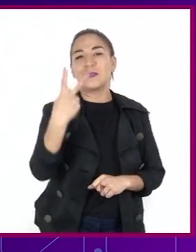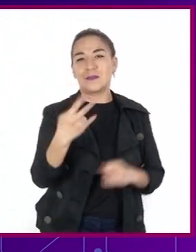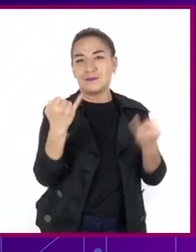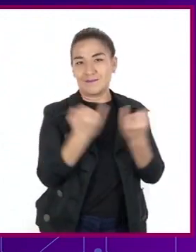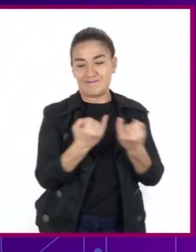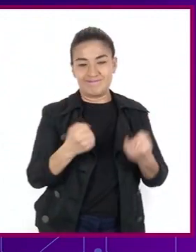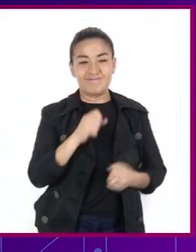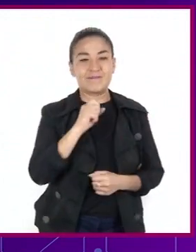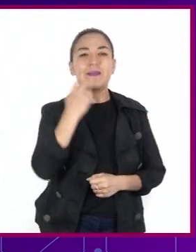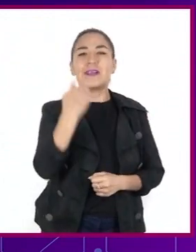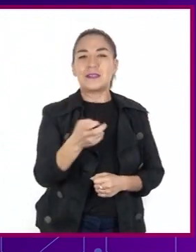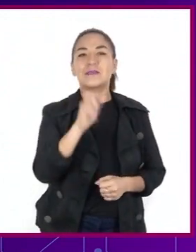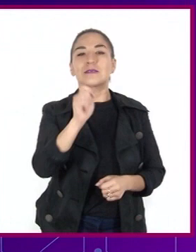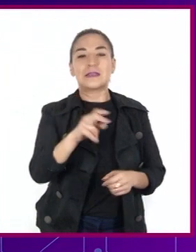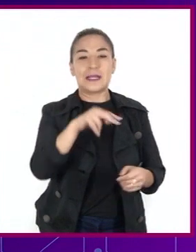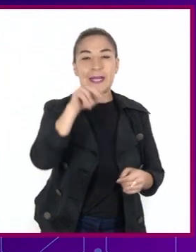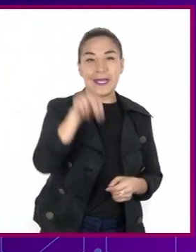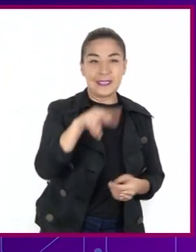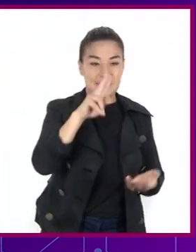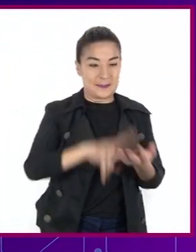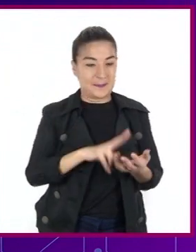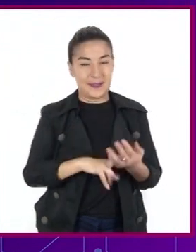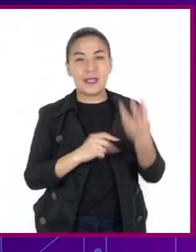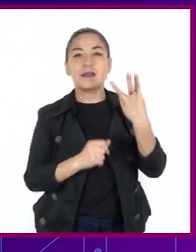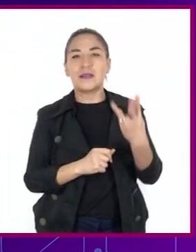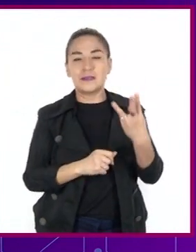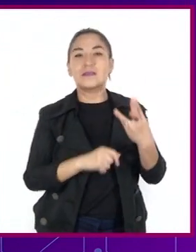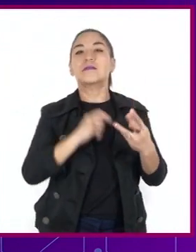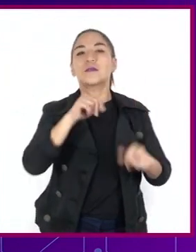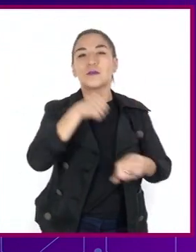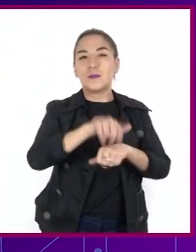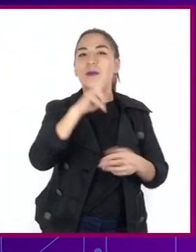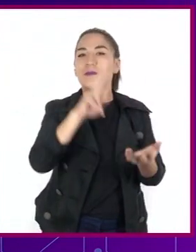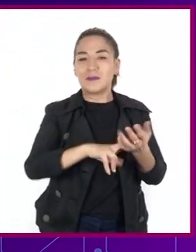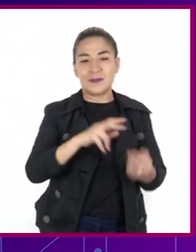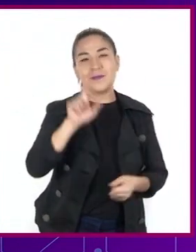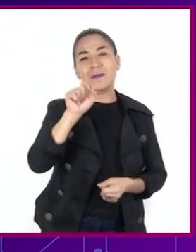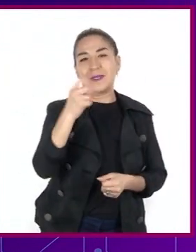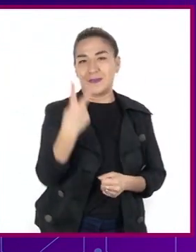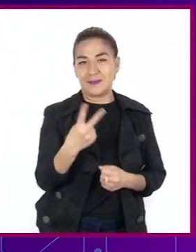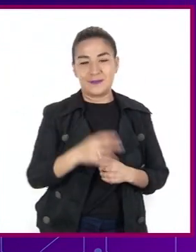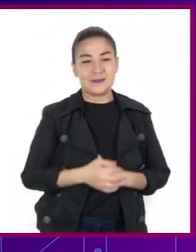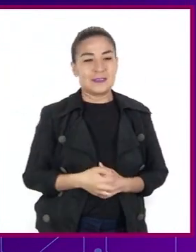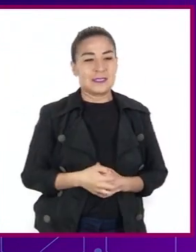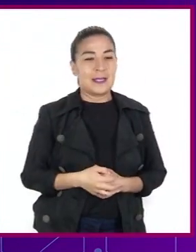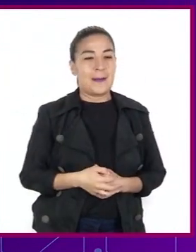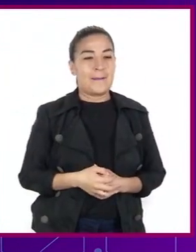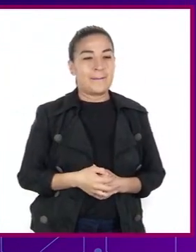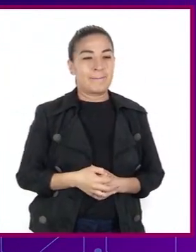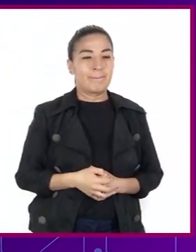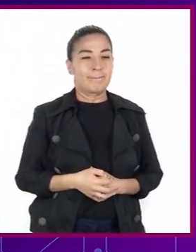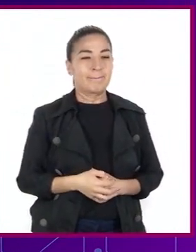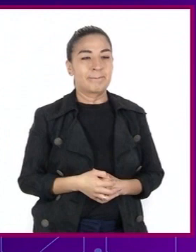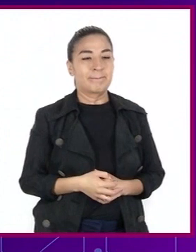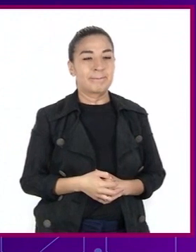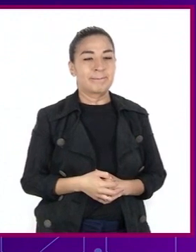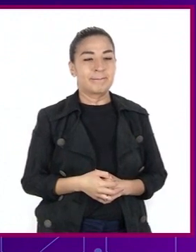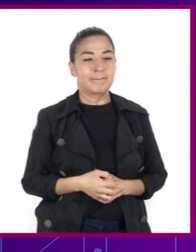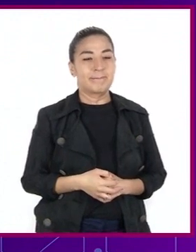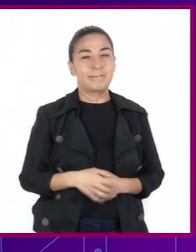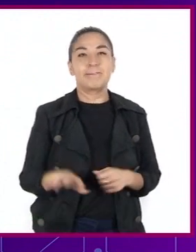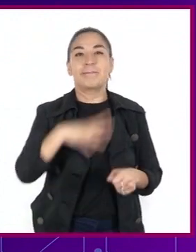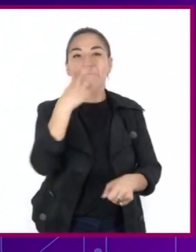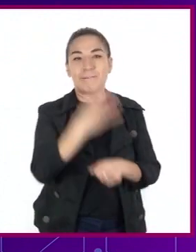Esto quiere decir que cuando n vale 3, el término es 22. Para el cuarto término, n vale